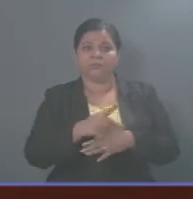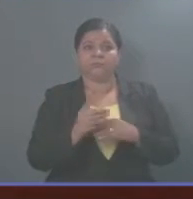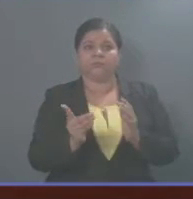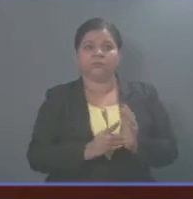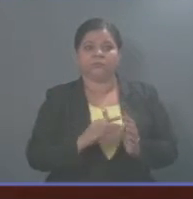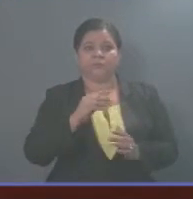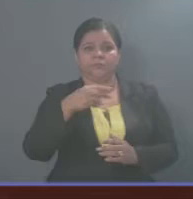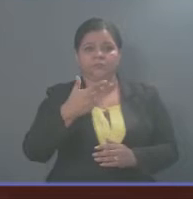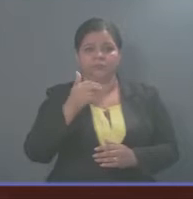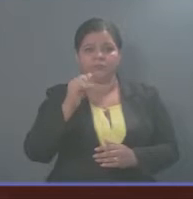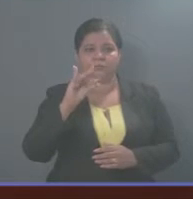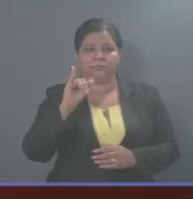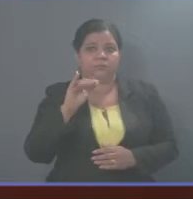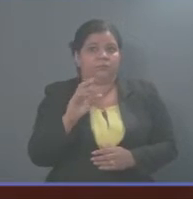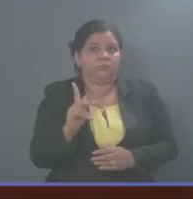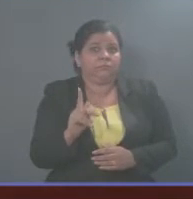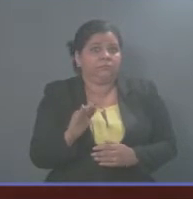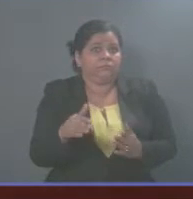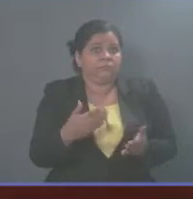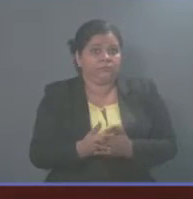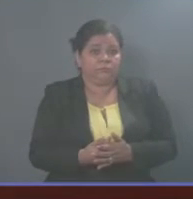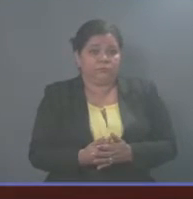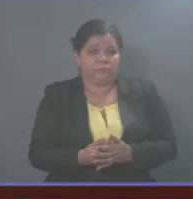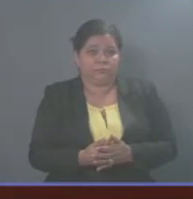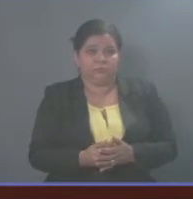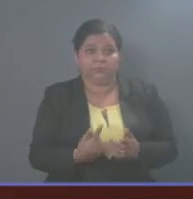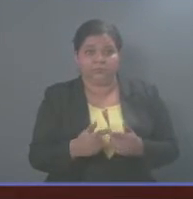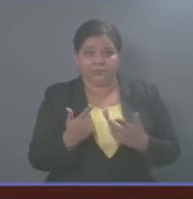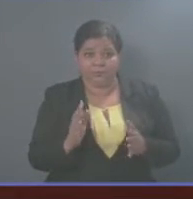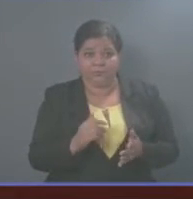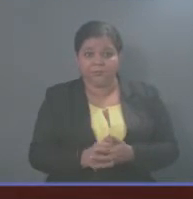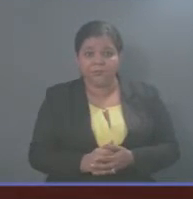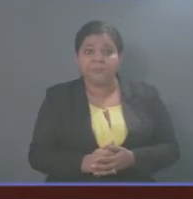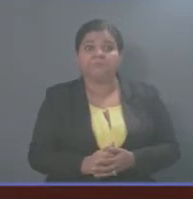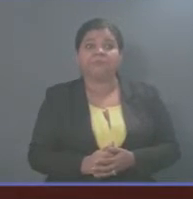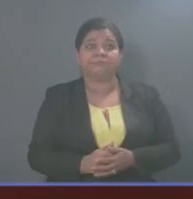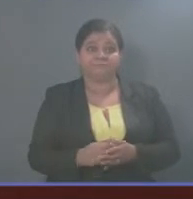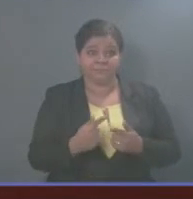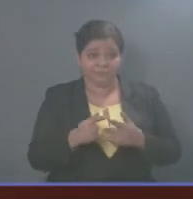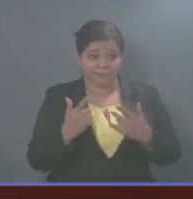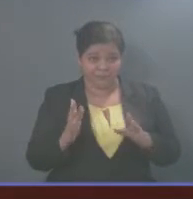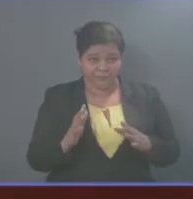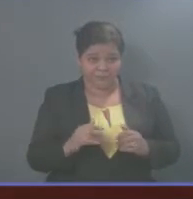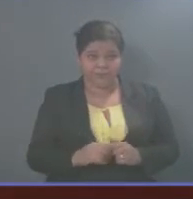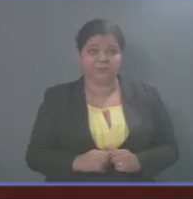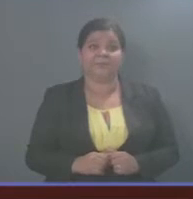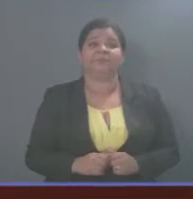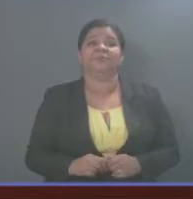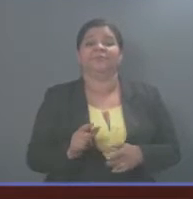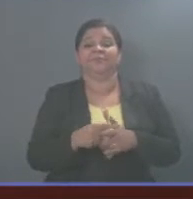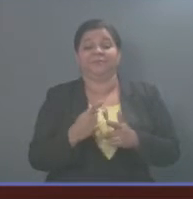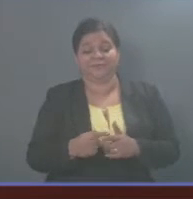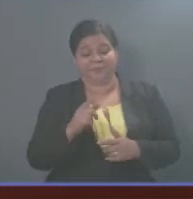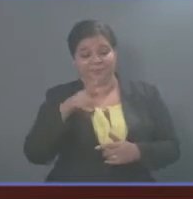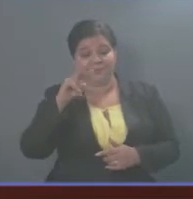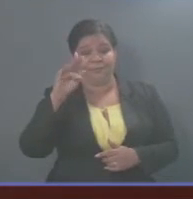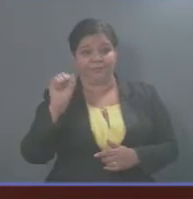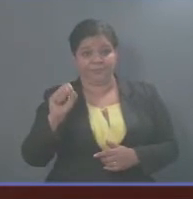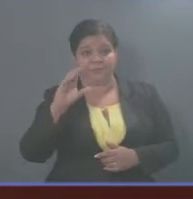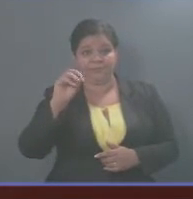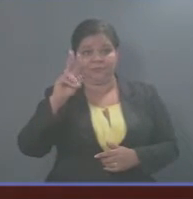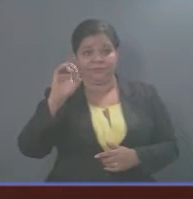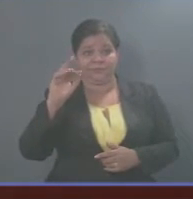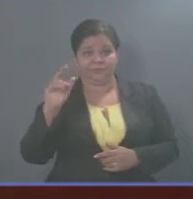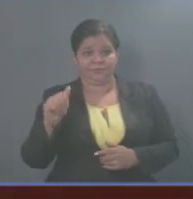Handal, Salvador Sánchez Serén, Ricardo González, Carlos Castañeda, Salvador Arias y Luis Corbera,